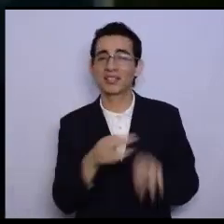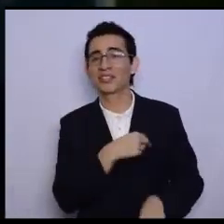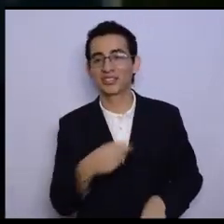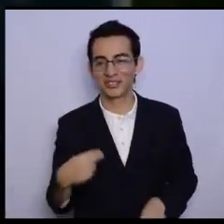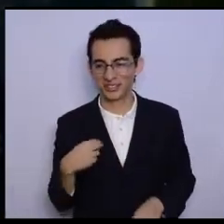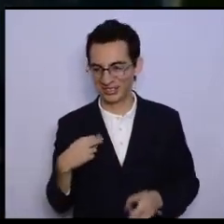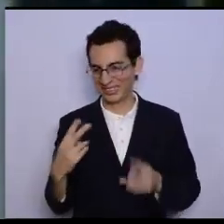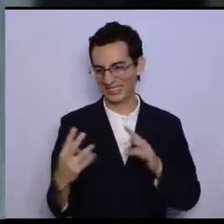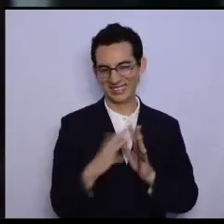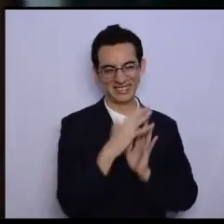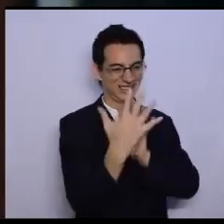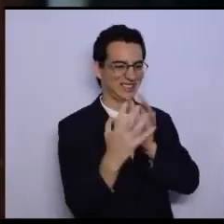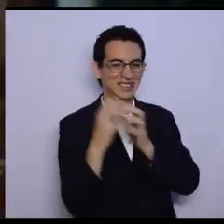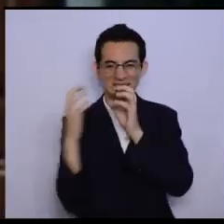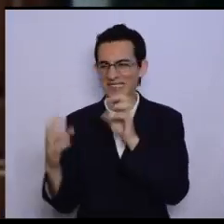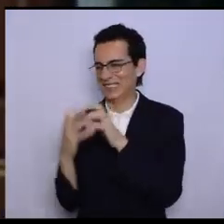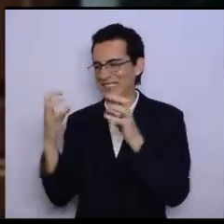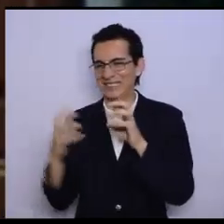¿verdad? Por